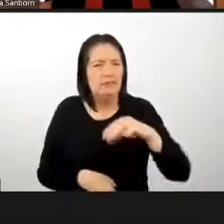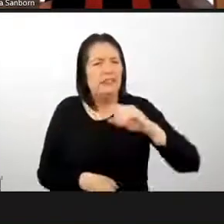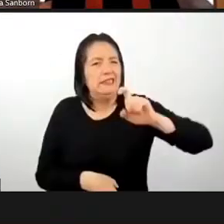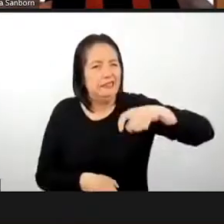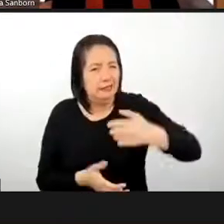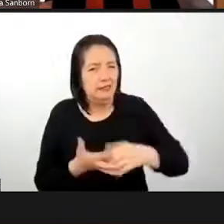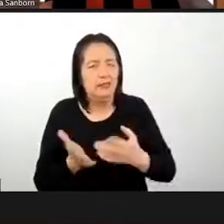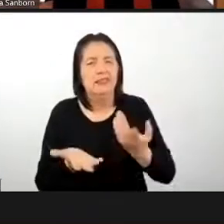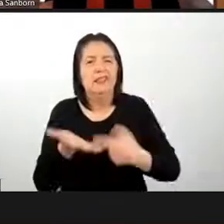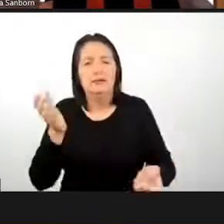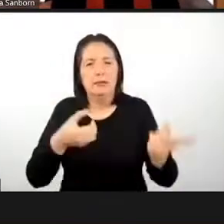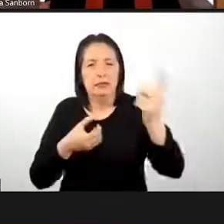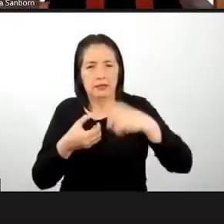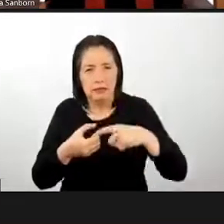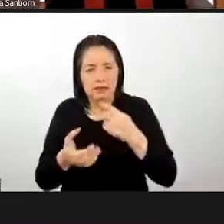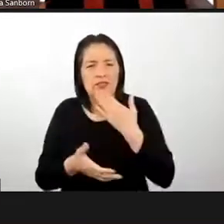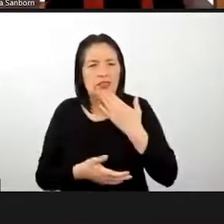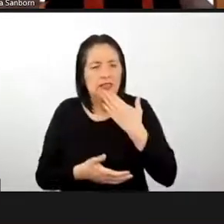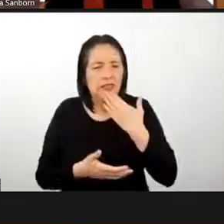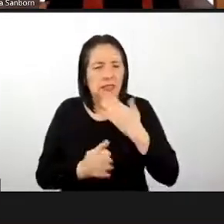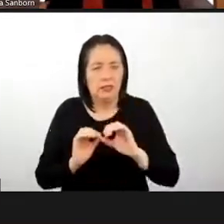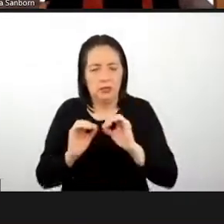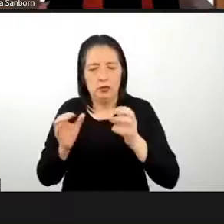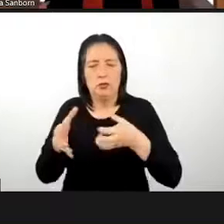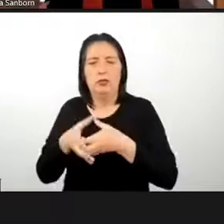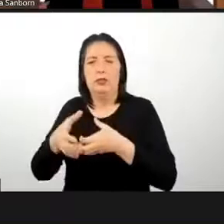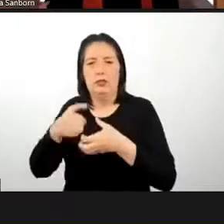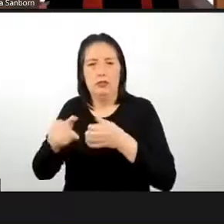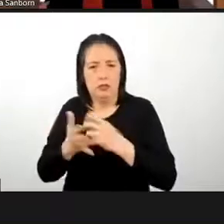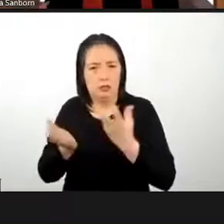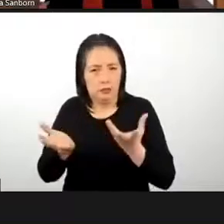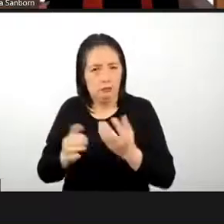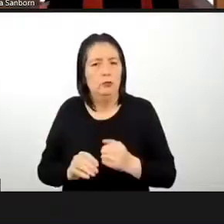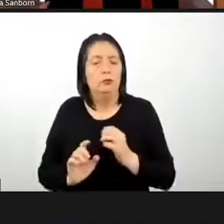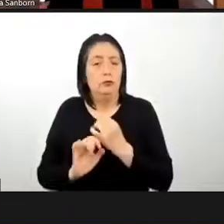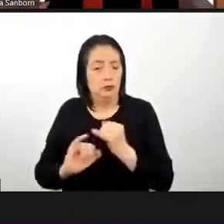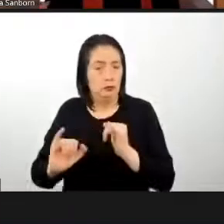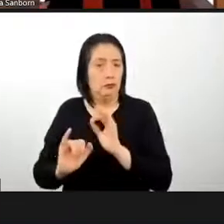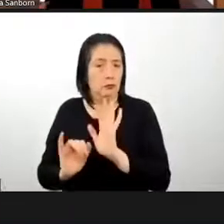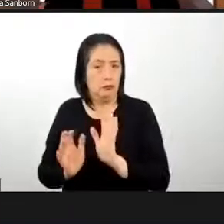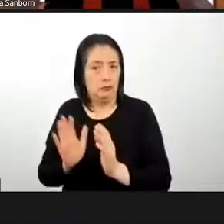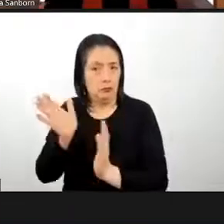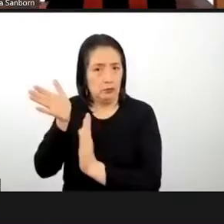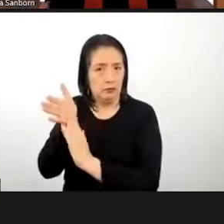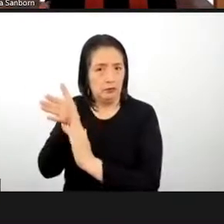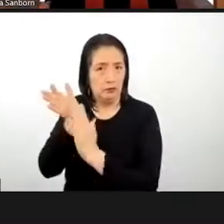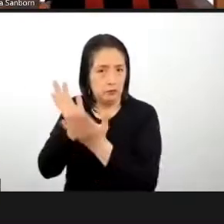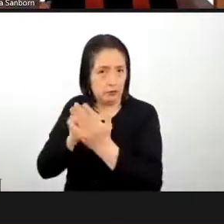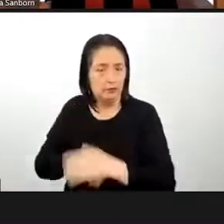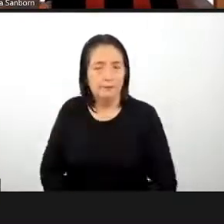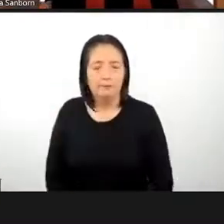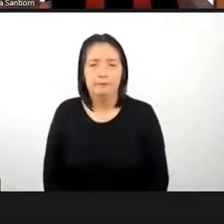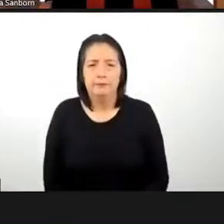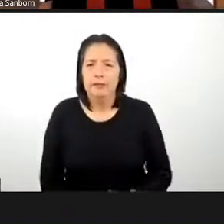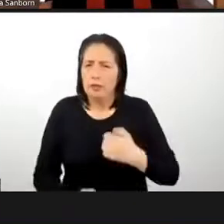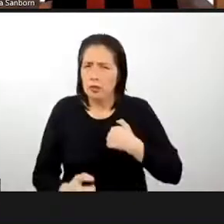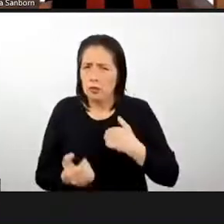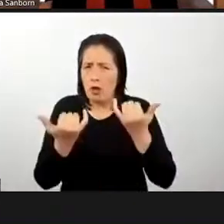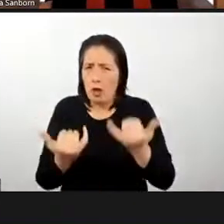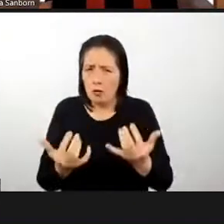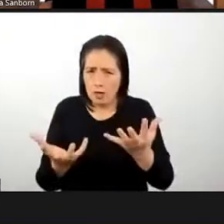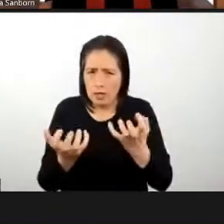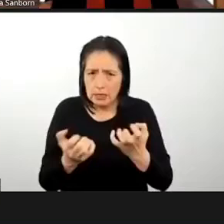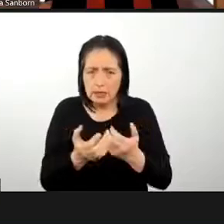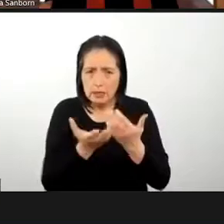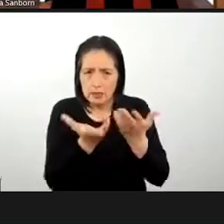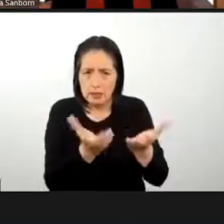la intervención de órganos constitucionales autónomos, como en el caso de la Defensoría del Pueblo. Quisiera ahora cederle